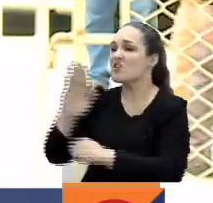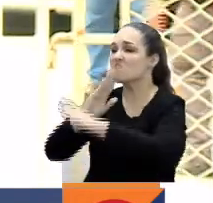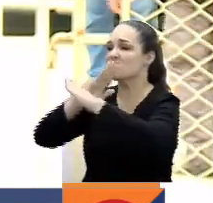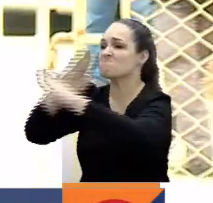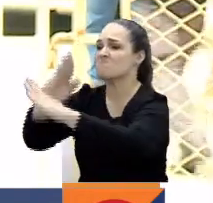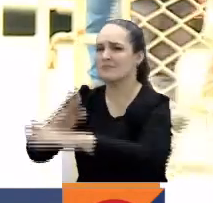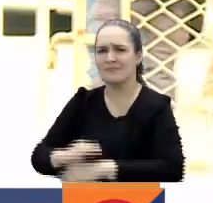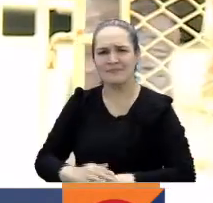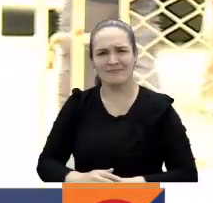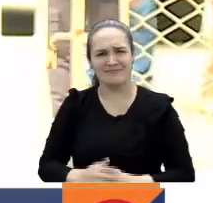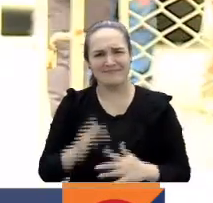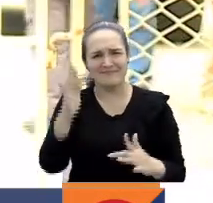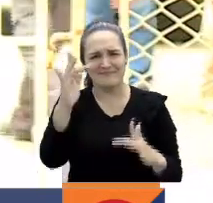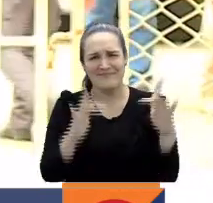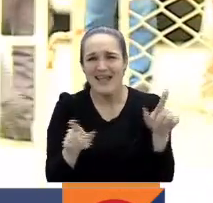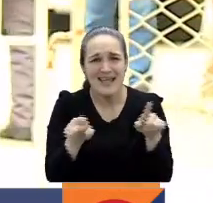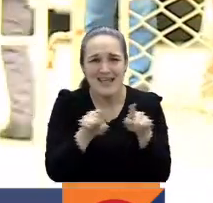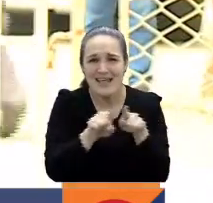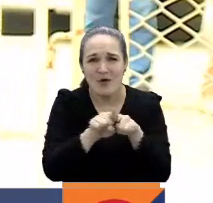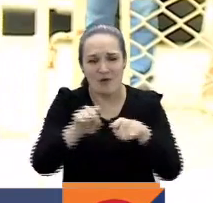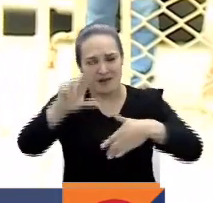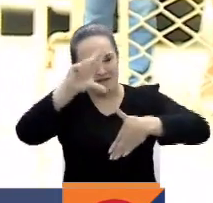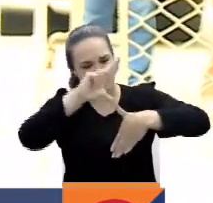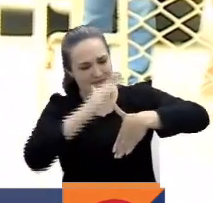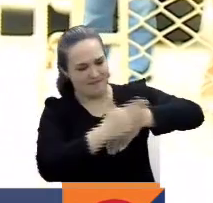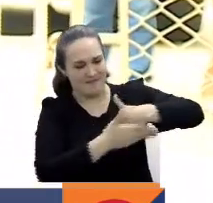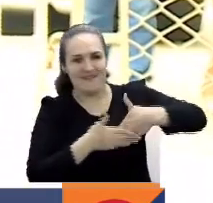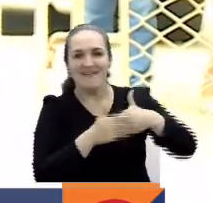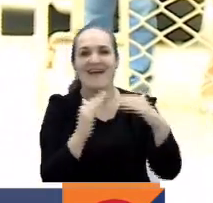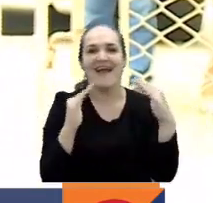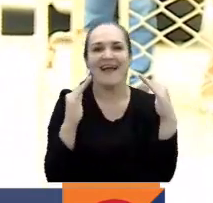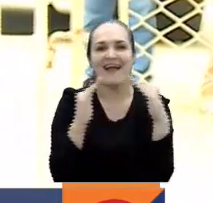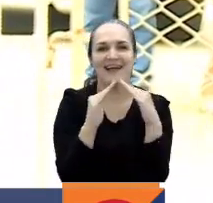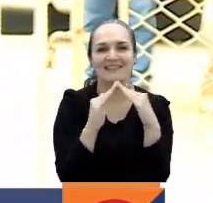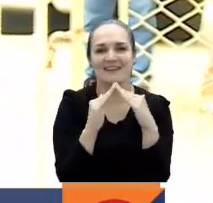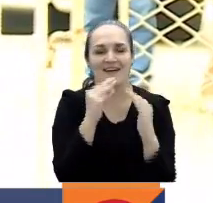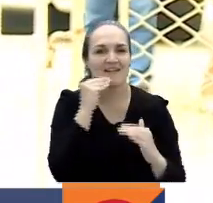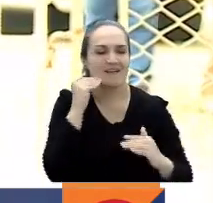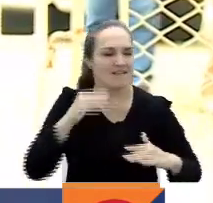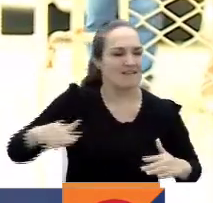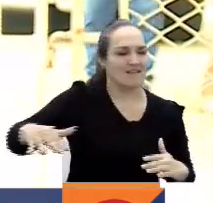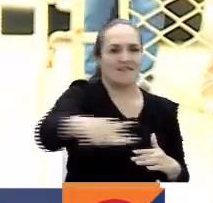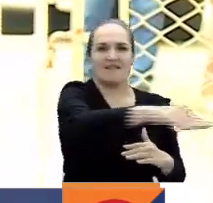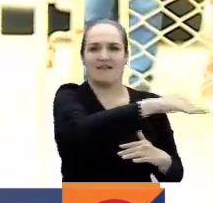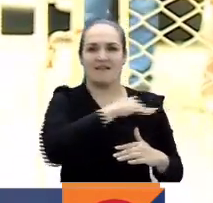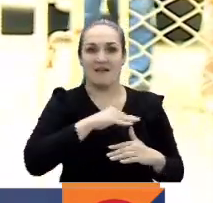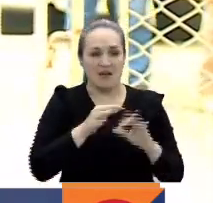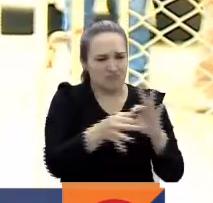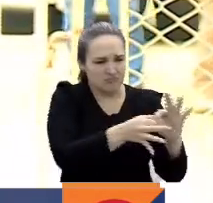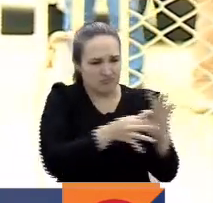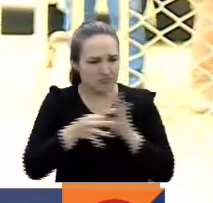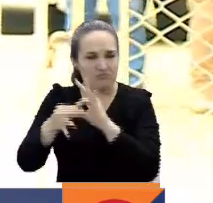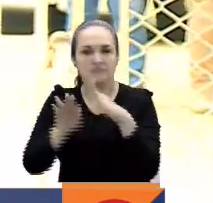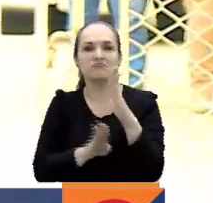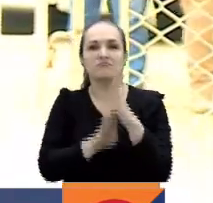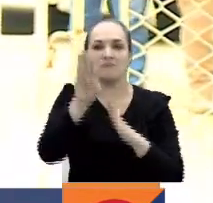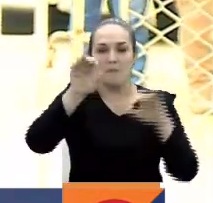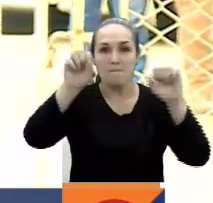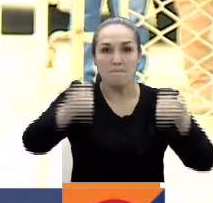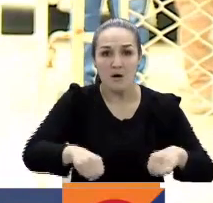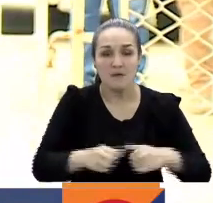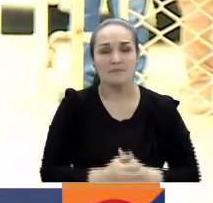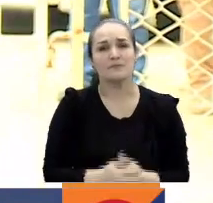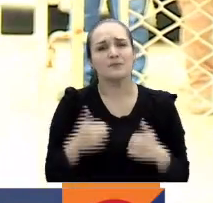Si algo tenemos es esta casa, y esta casa nos puede permitir la prosperidad. Yo